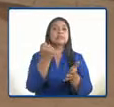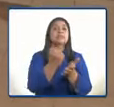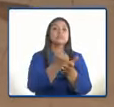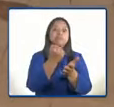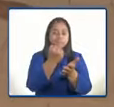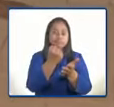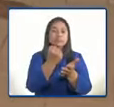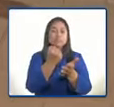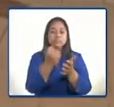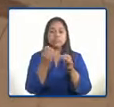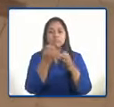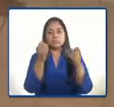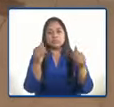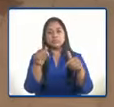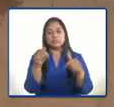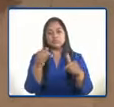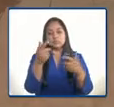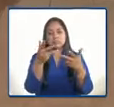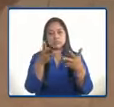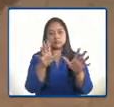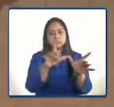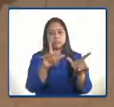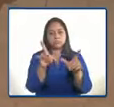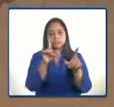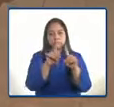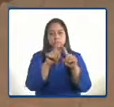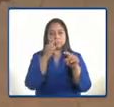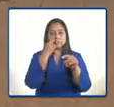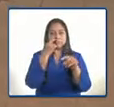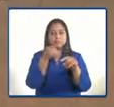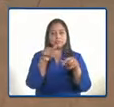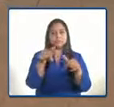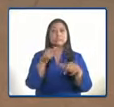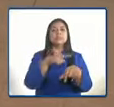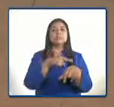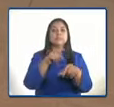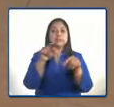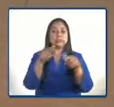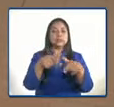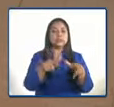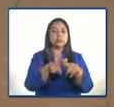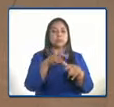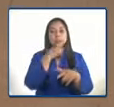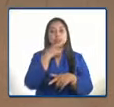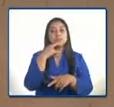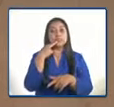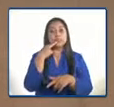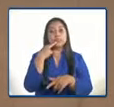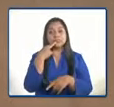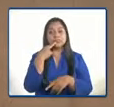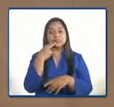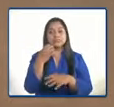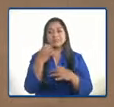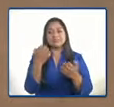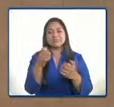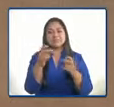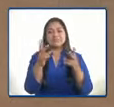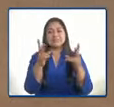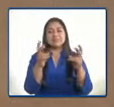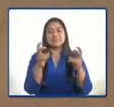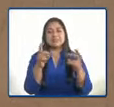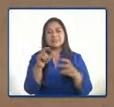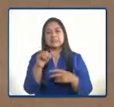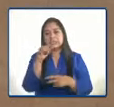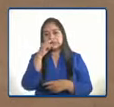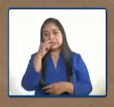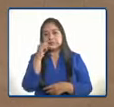estos momentos tenemos el tema de que estamos en punto rojo, en área roja, y podemos recibir un tema de citas